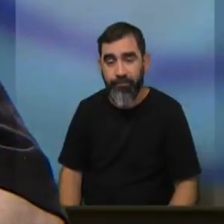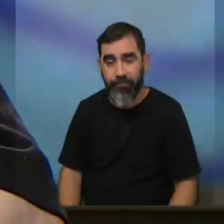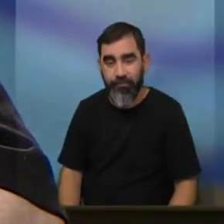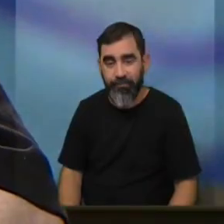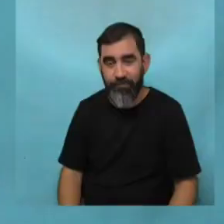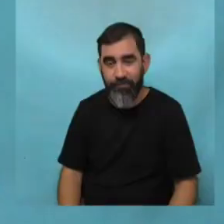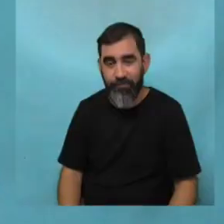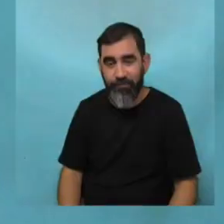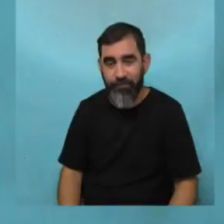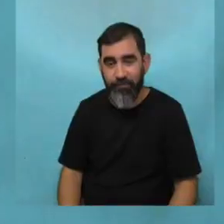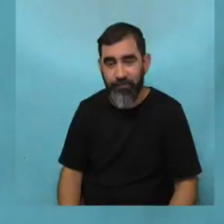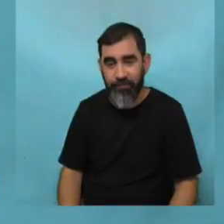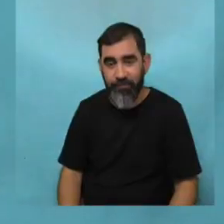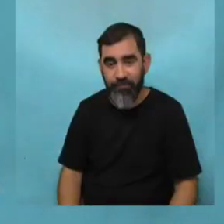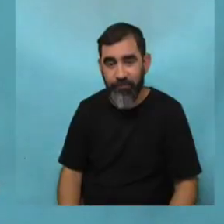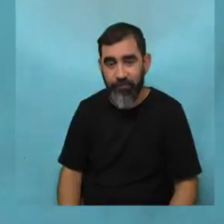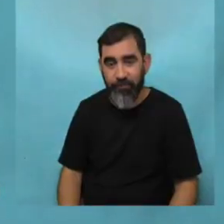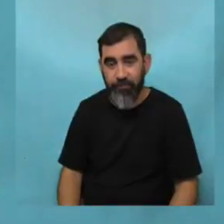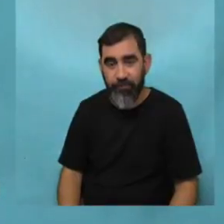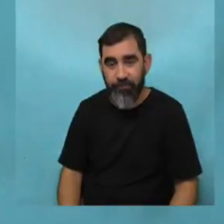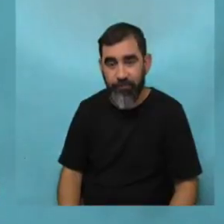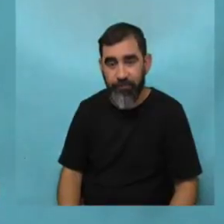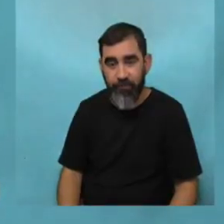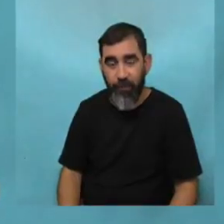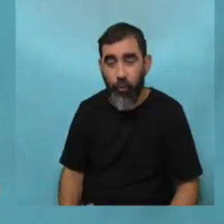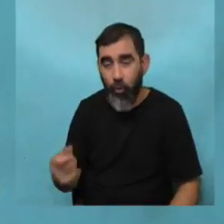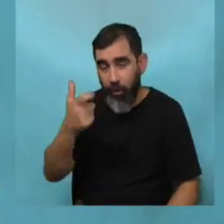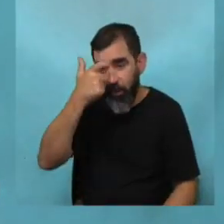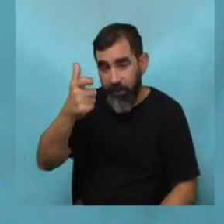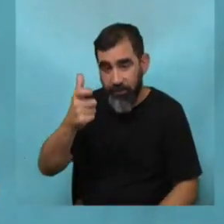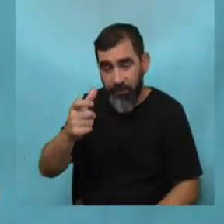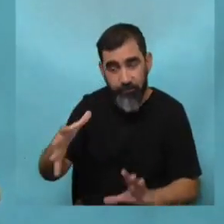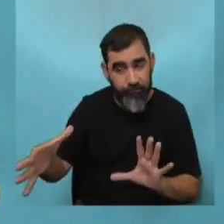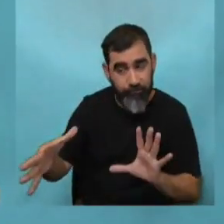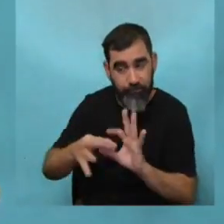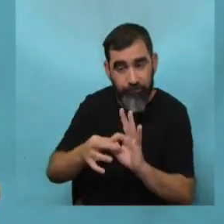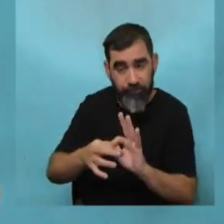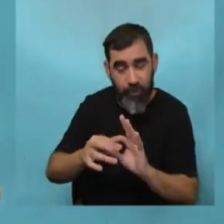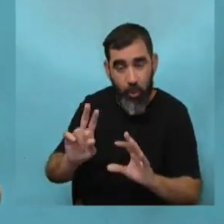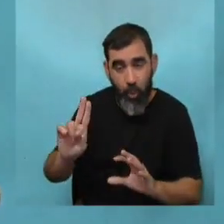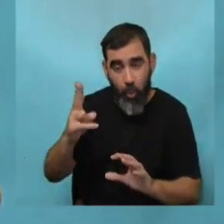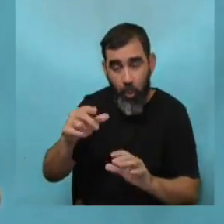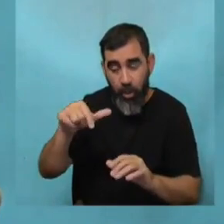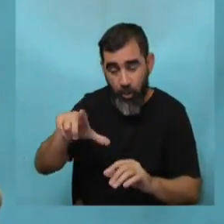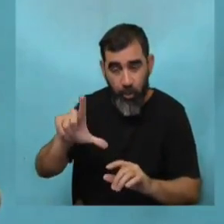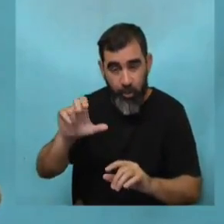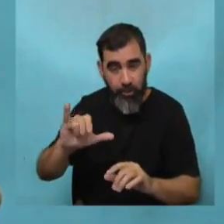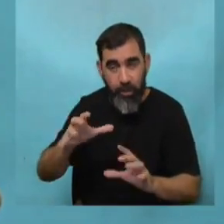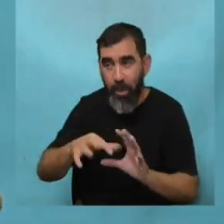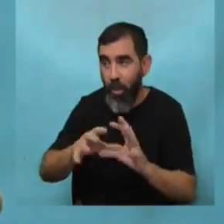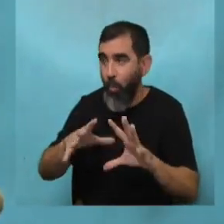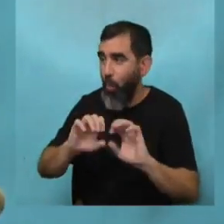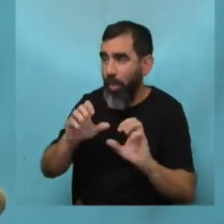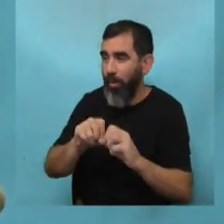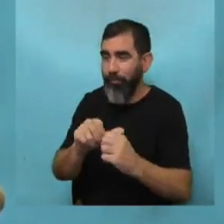Sí, bueno, digamos, todas las ciencias están muy relacionadas. Uruguay no puede estar aislado del mundo.